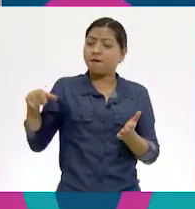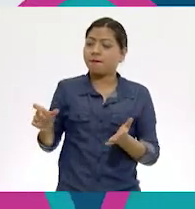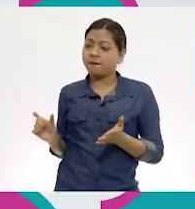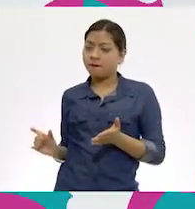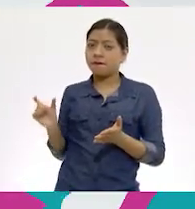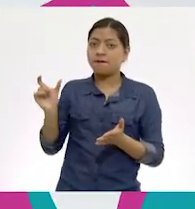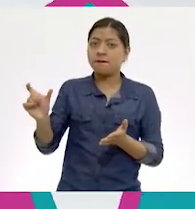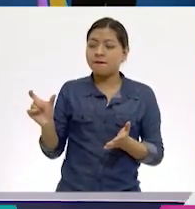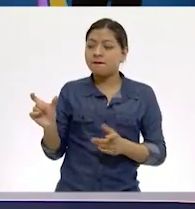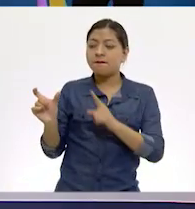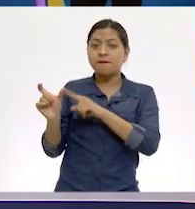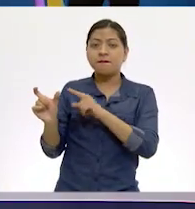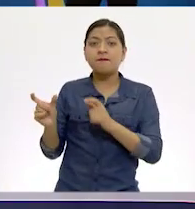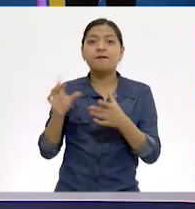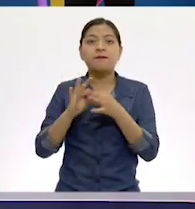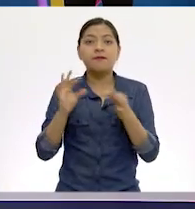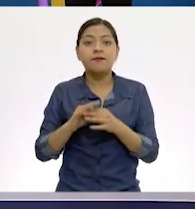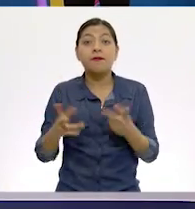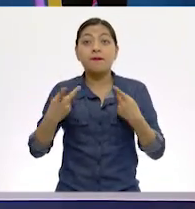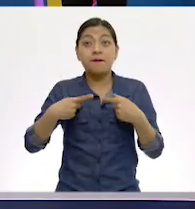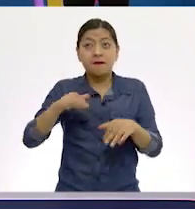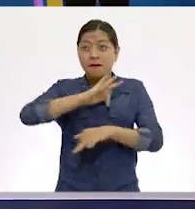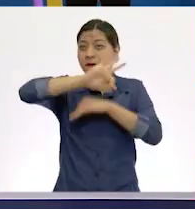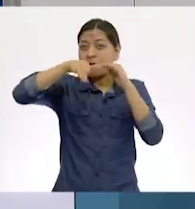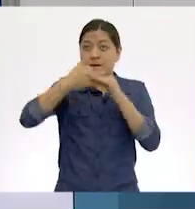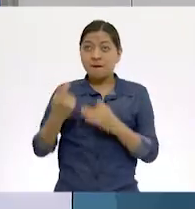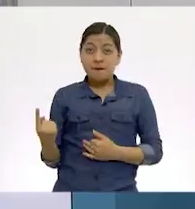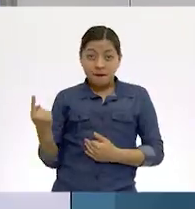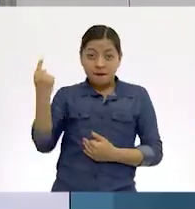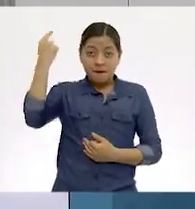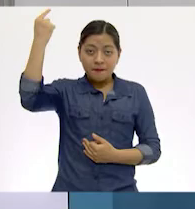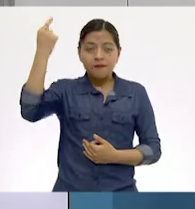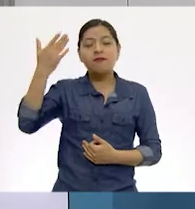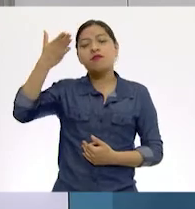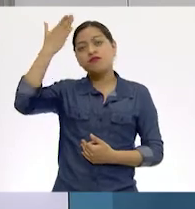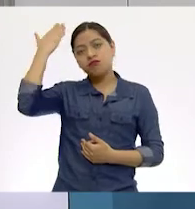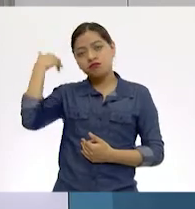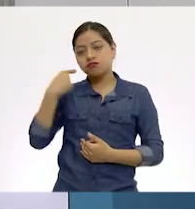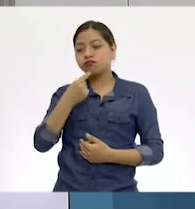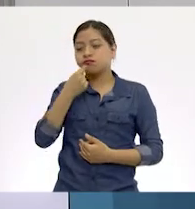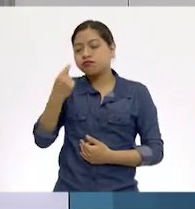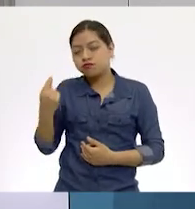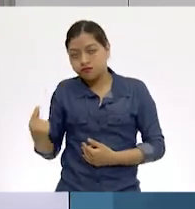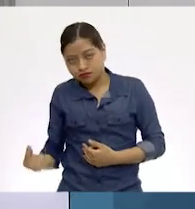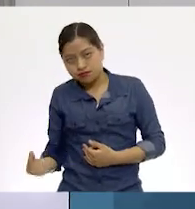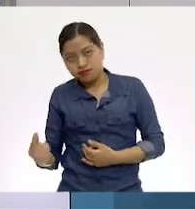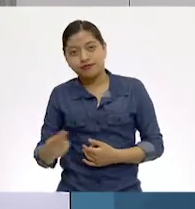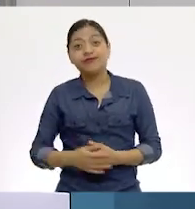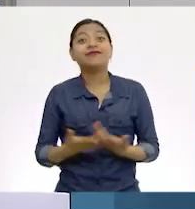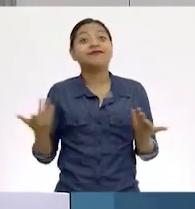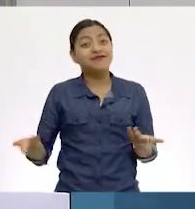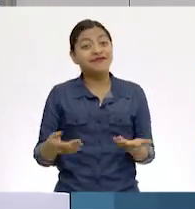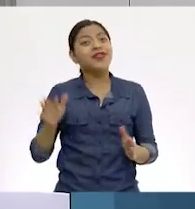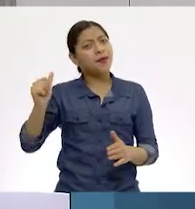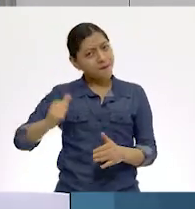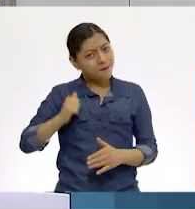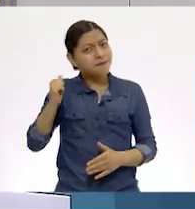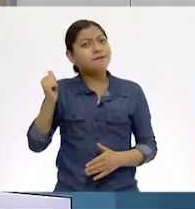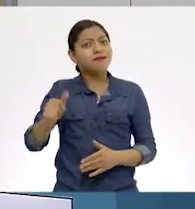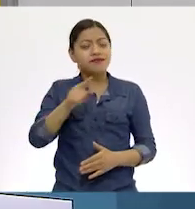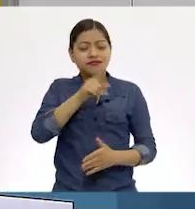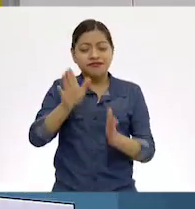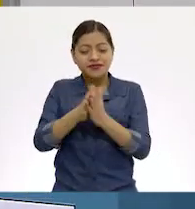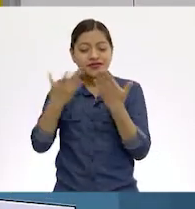Recuerden cómo dice: todas las personas grandes han sido niños antes. Es más, aprovechen a leer ese libro en